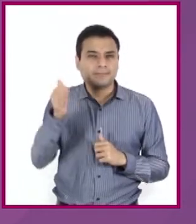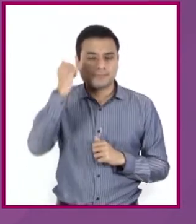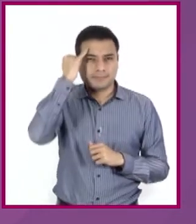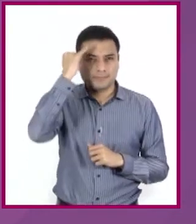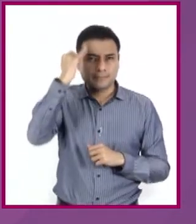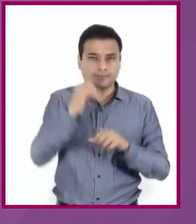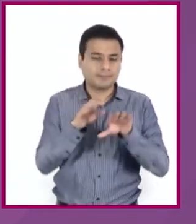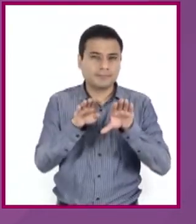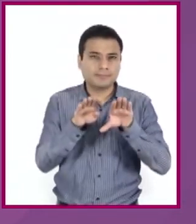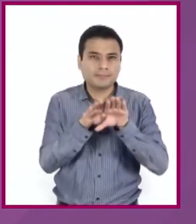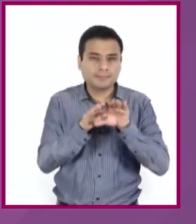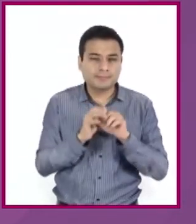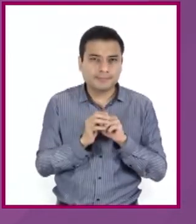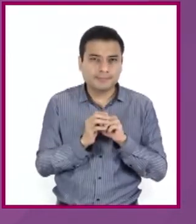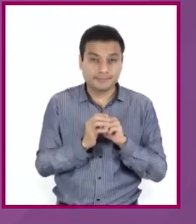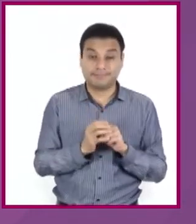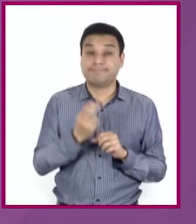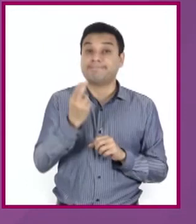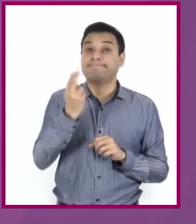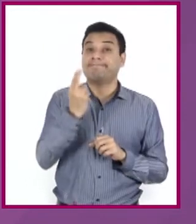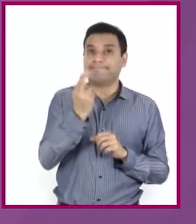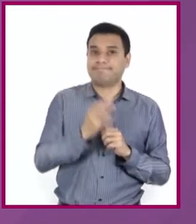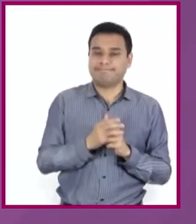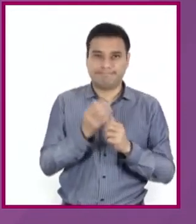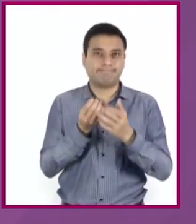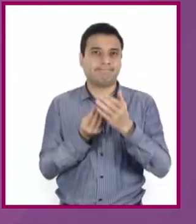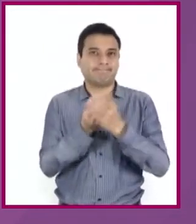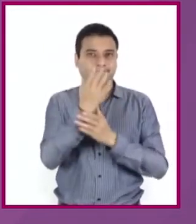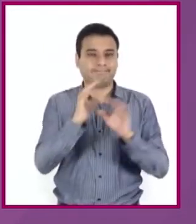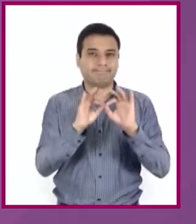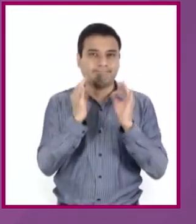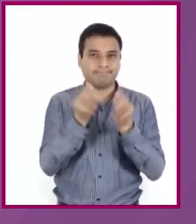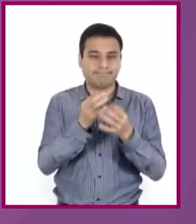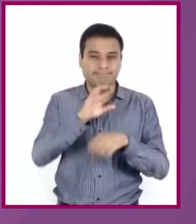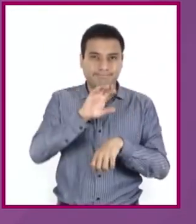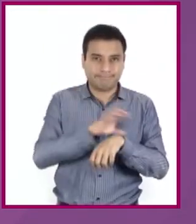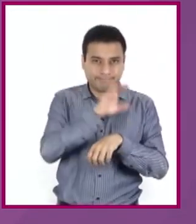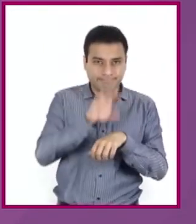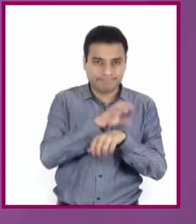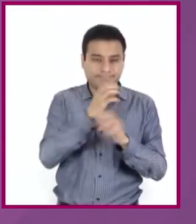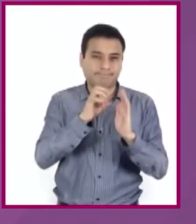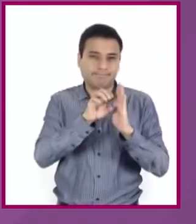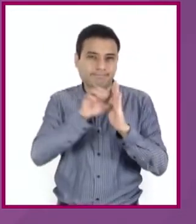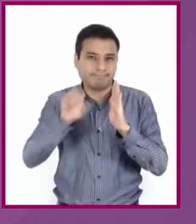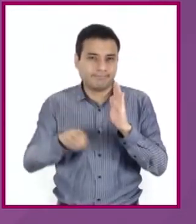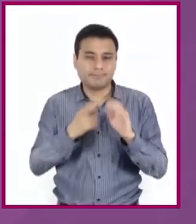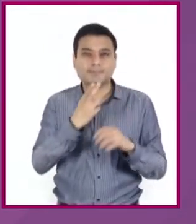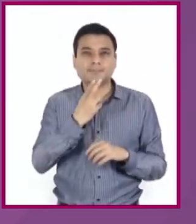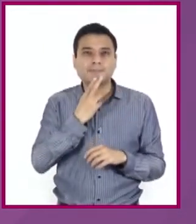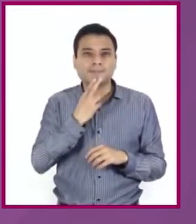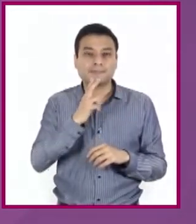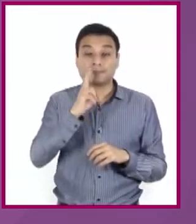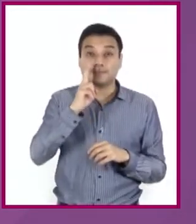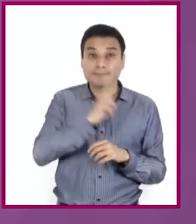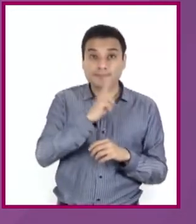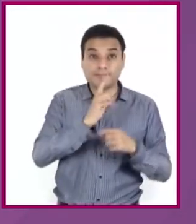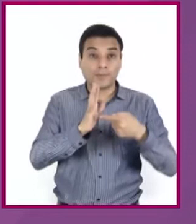buscar y hacer eficientes otras fuentes de energía, como el viento o el sol.